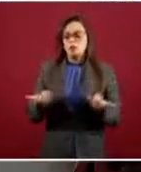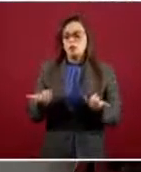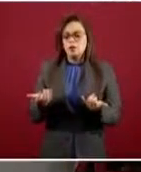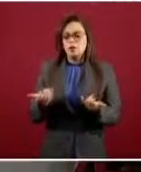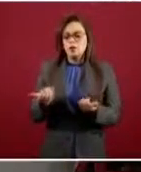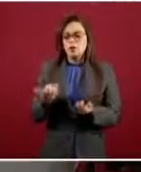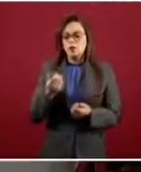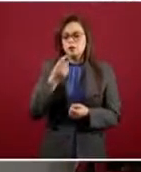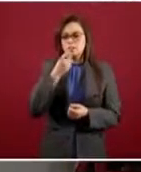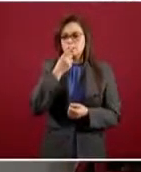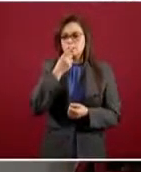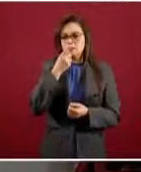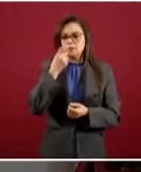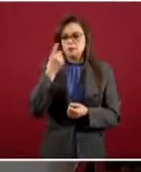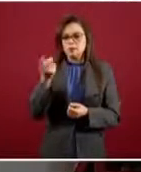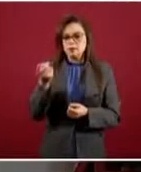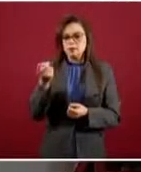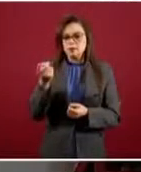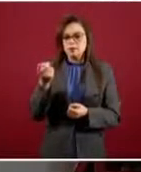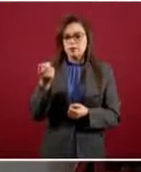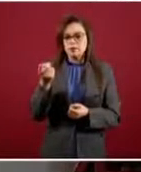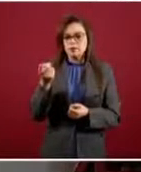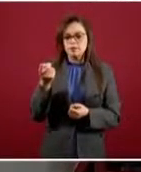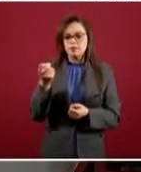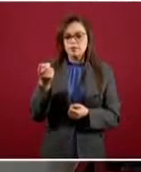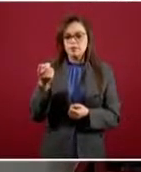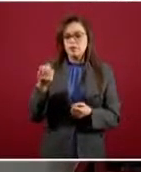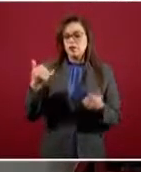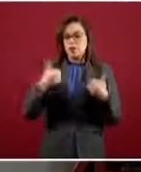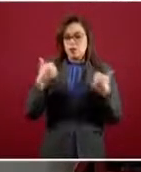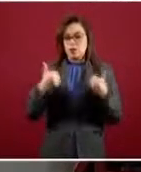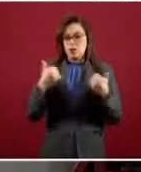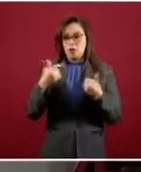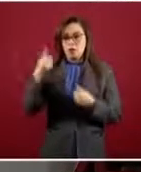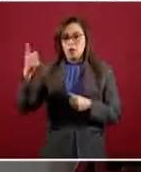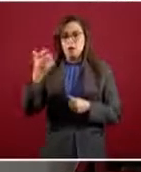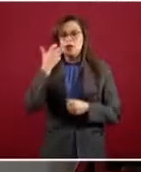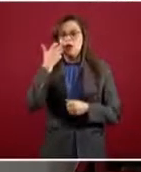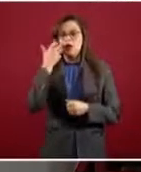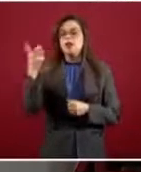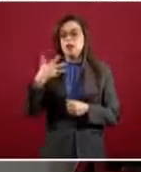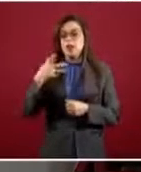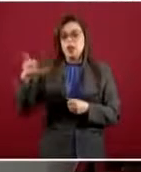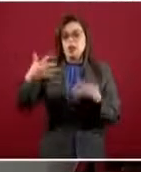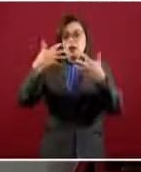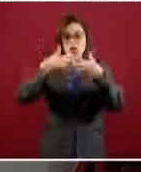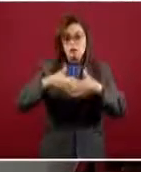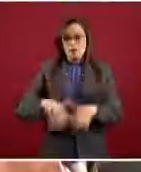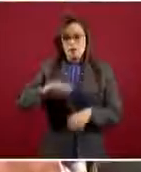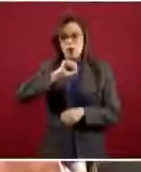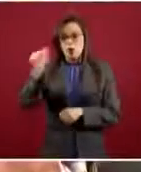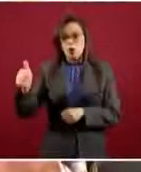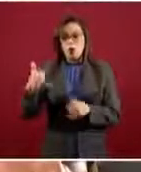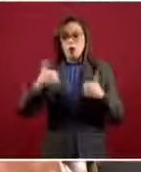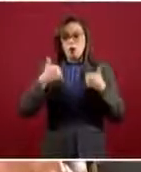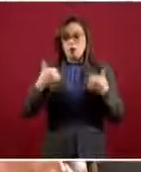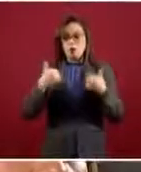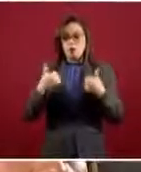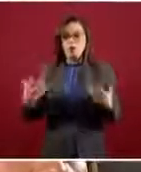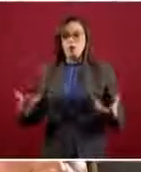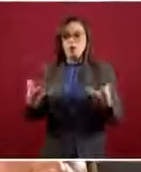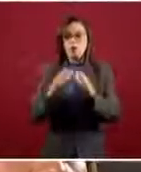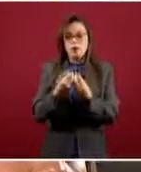tienen ya días buscándome, y son los jóvenes emprendedores que tienen una fábrica que han creado con otros jóvenes dentro de la escuela,